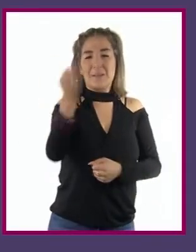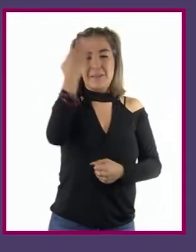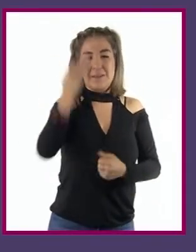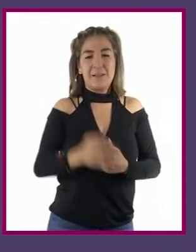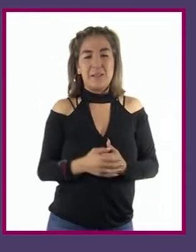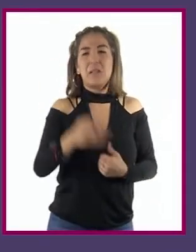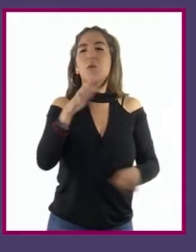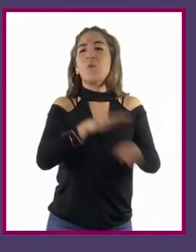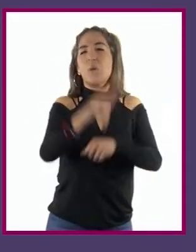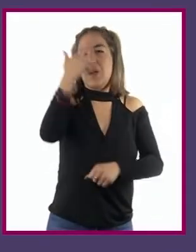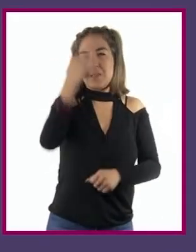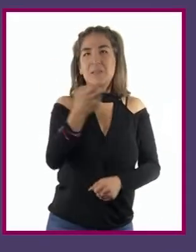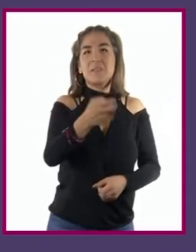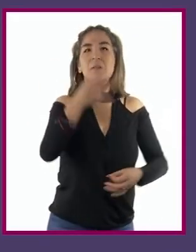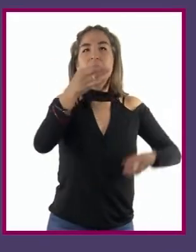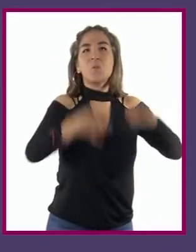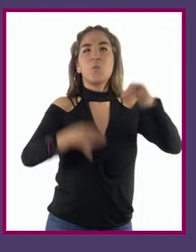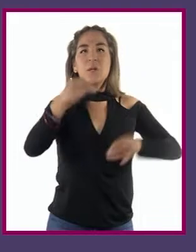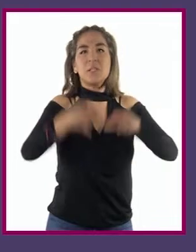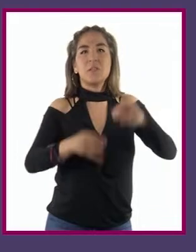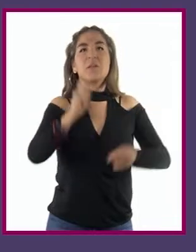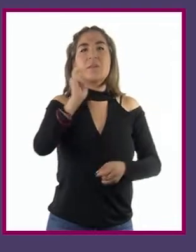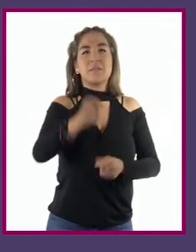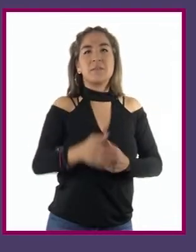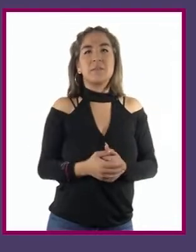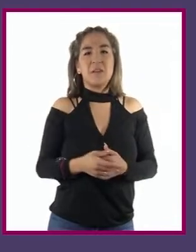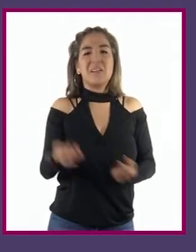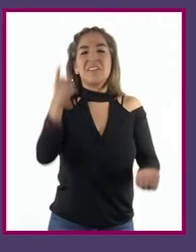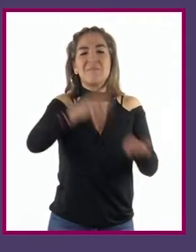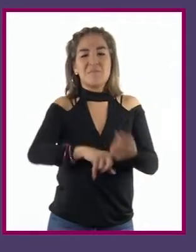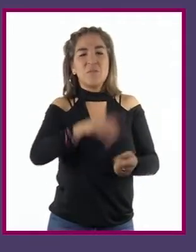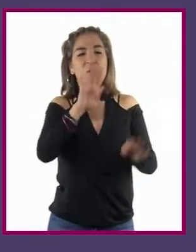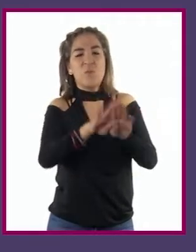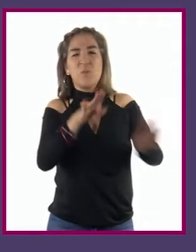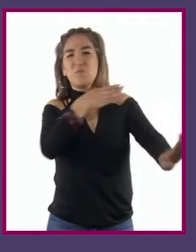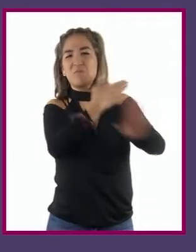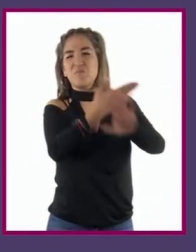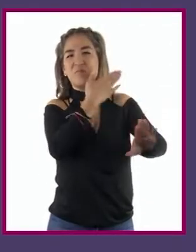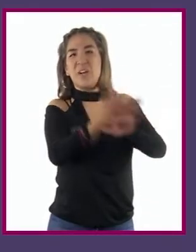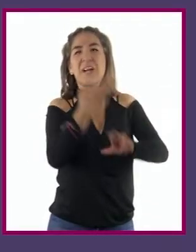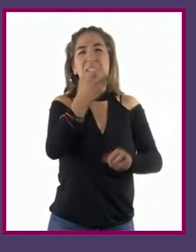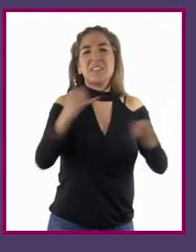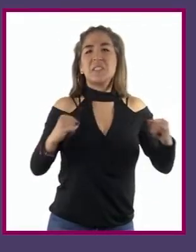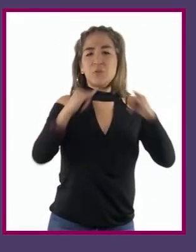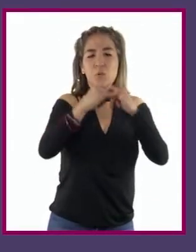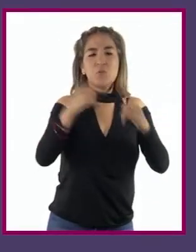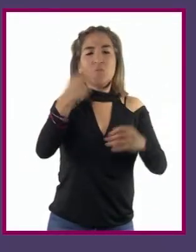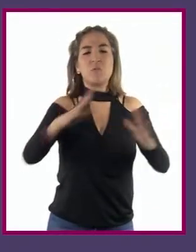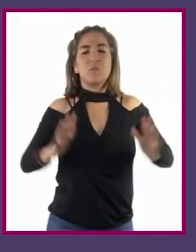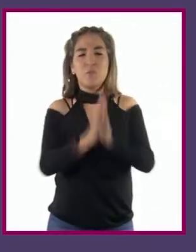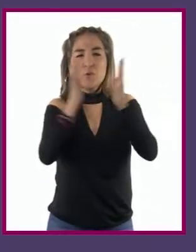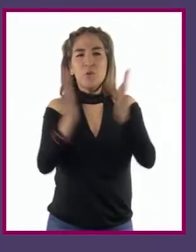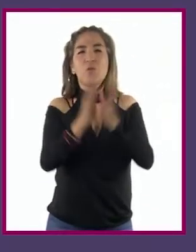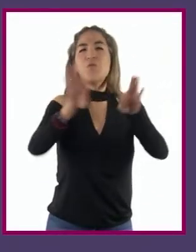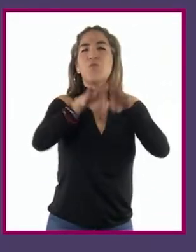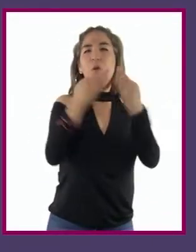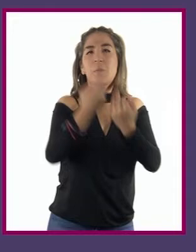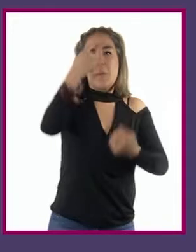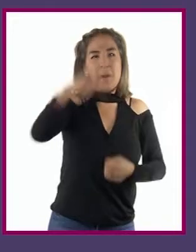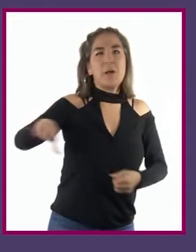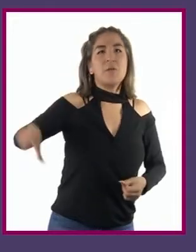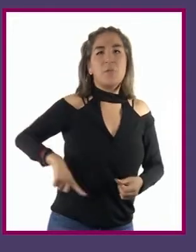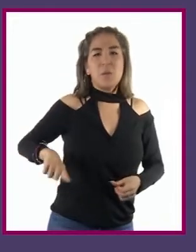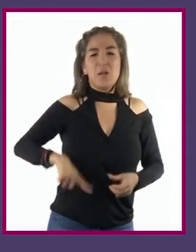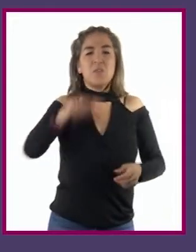de las causas de un juicio político son ataque a las instituciones democráticas y a la forma de gobierno, violaciones a los